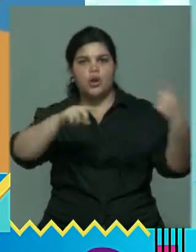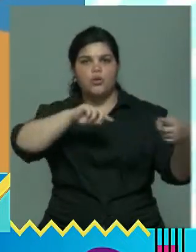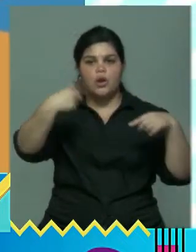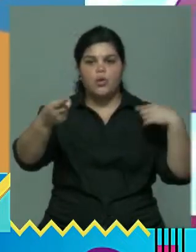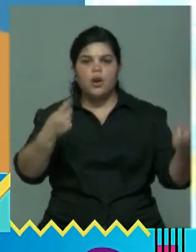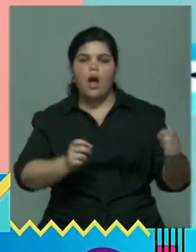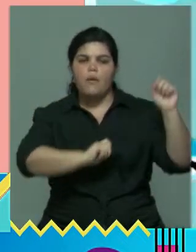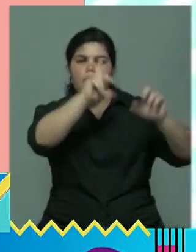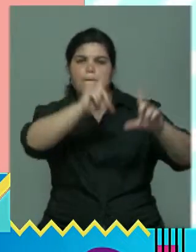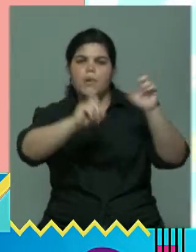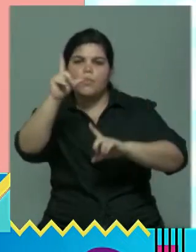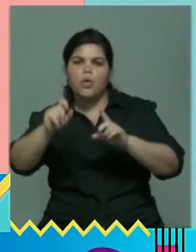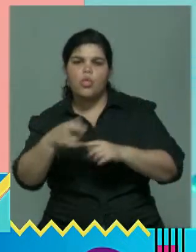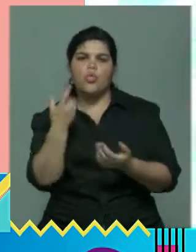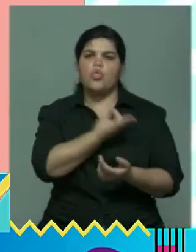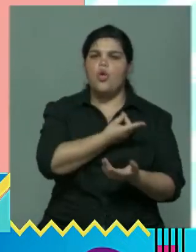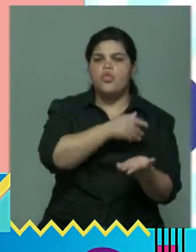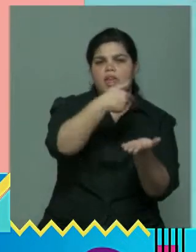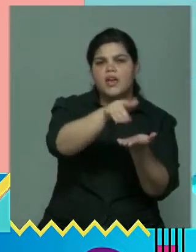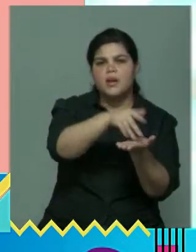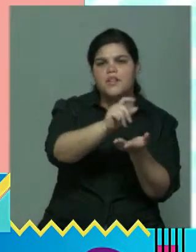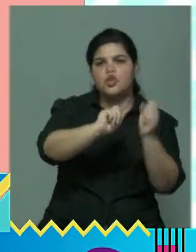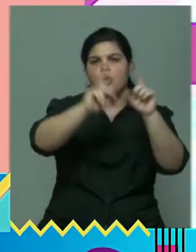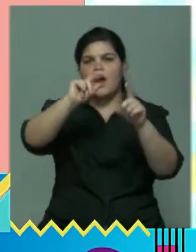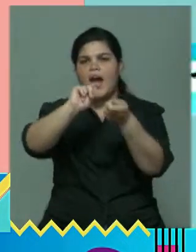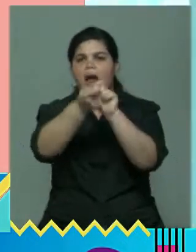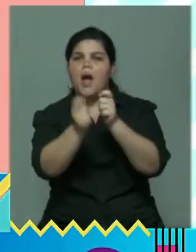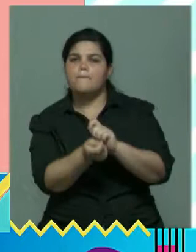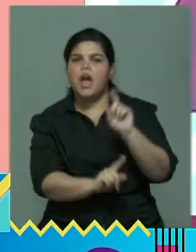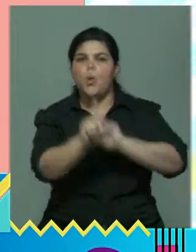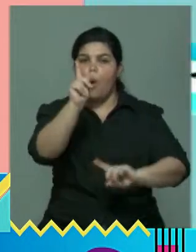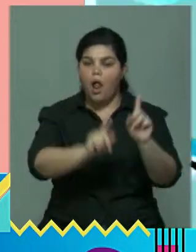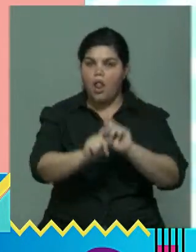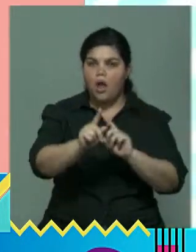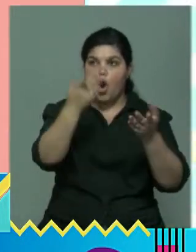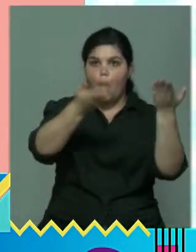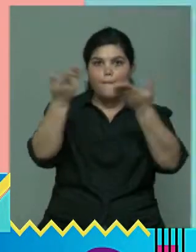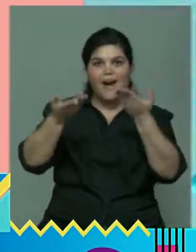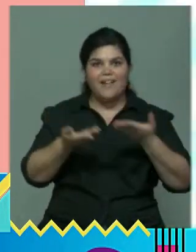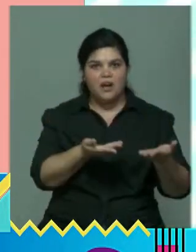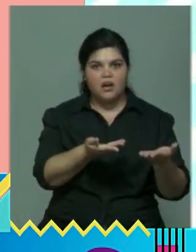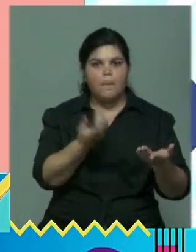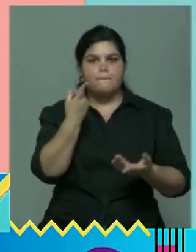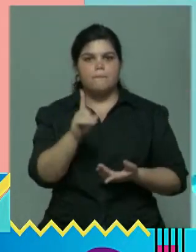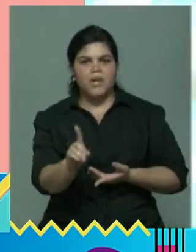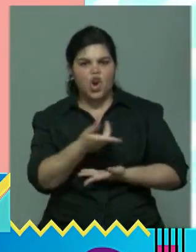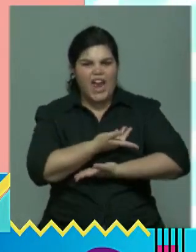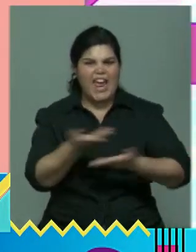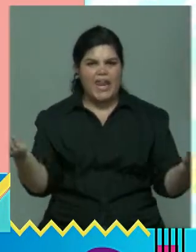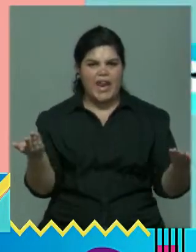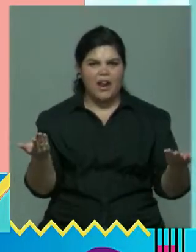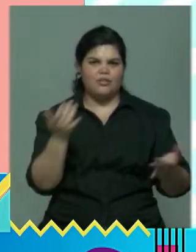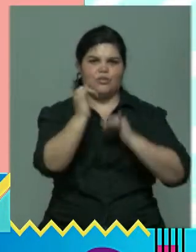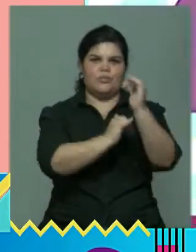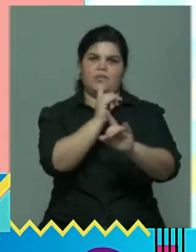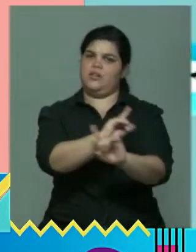distintos tipos de casos de discriminación, qué índices van cambiando, por supuesto, hay ciertas particularidades, pero bueno, la idea es no generalizar, yo creo que se ha avanzado muchísimo en la